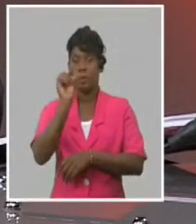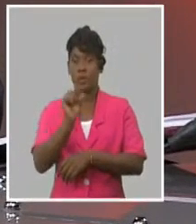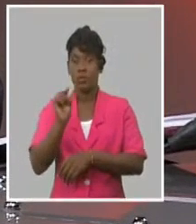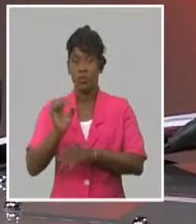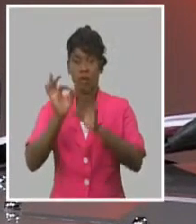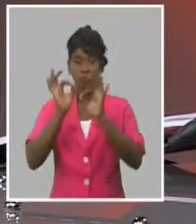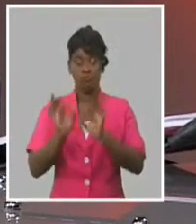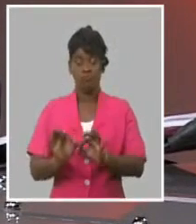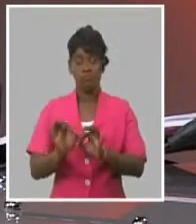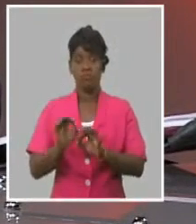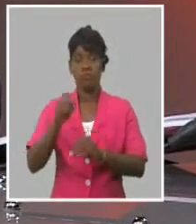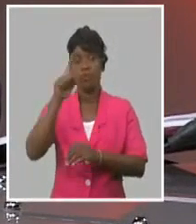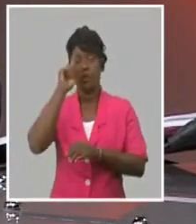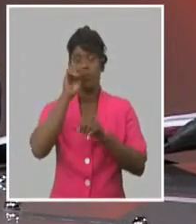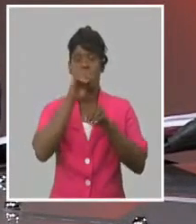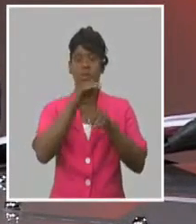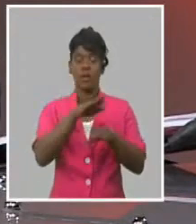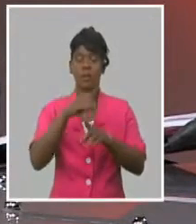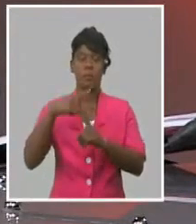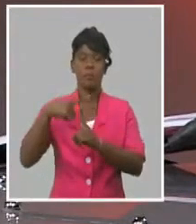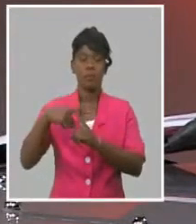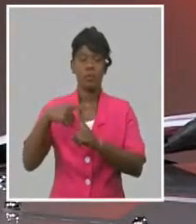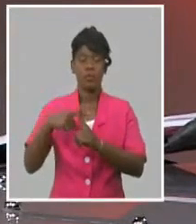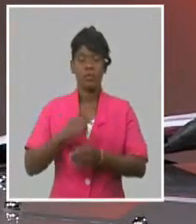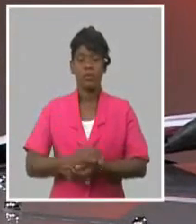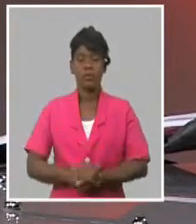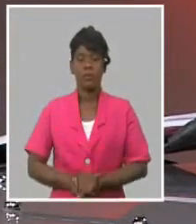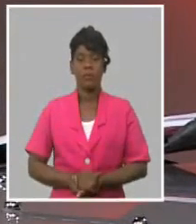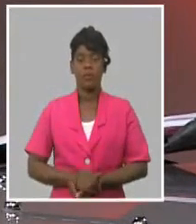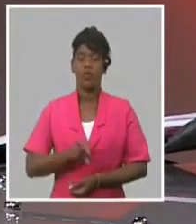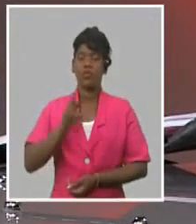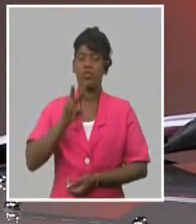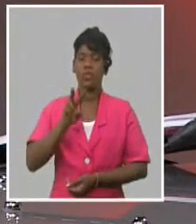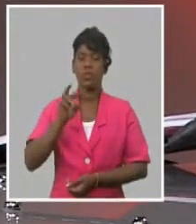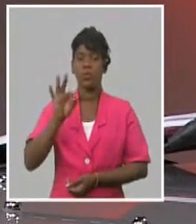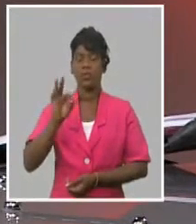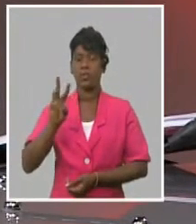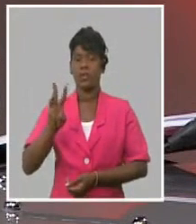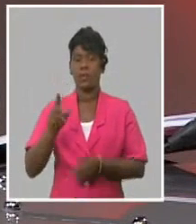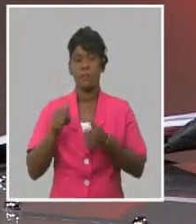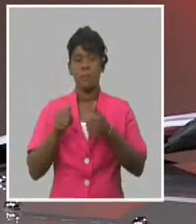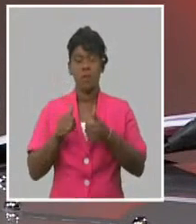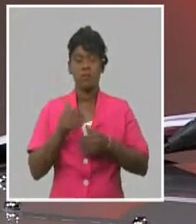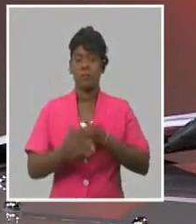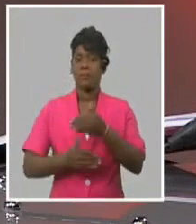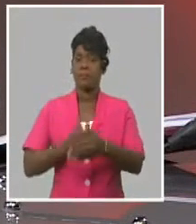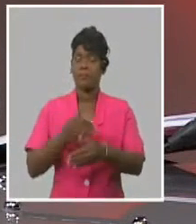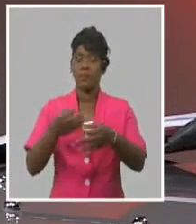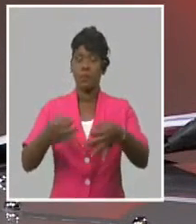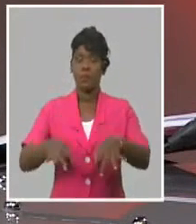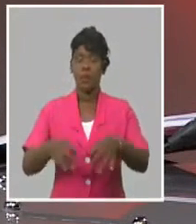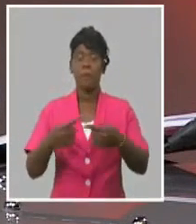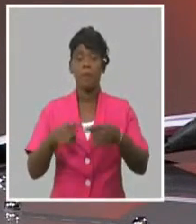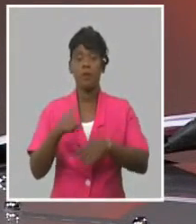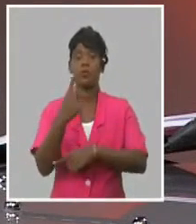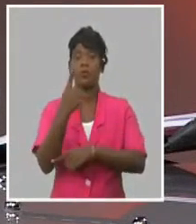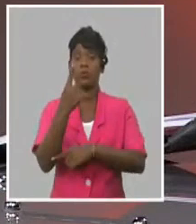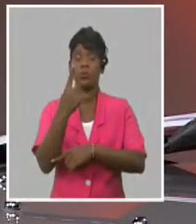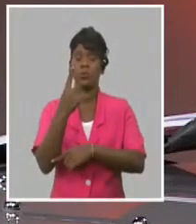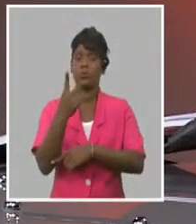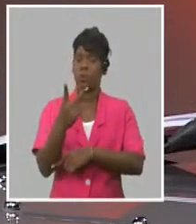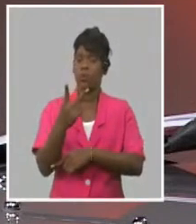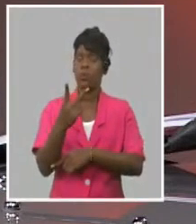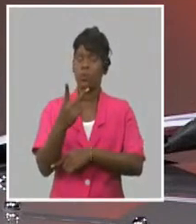hospitales, una recuperación evidente, de ellos 283 en evolución clínica estable y se reporta un paciente o